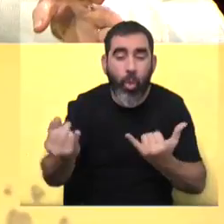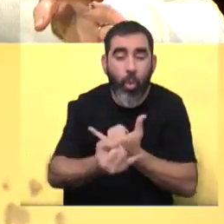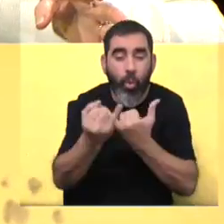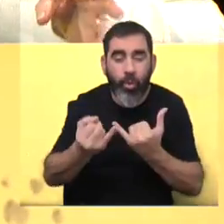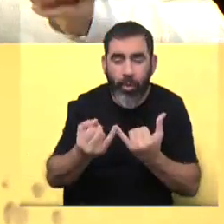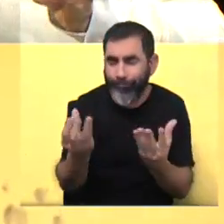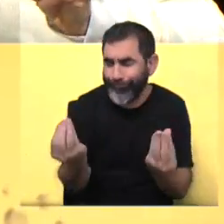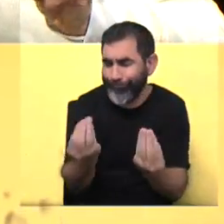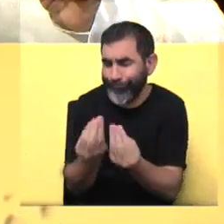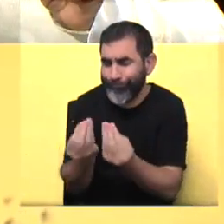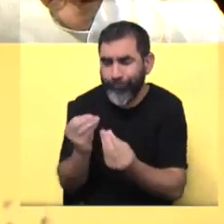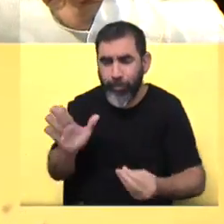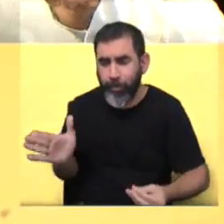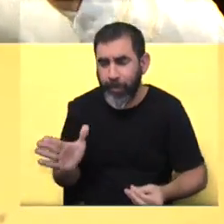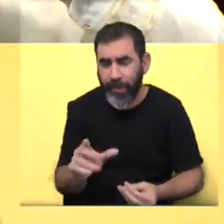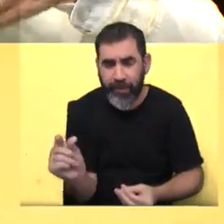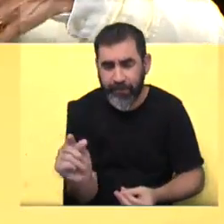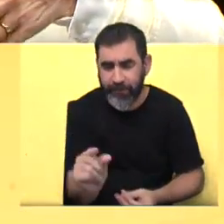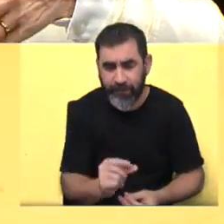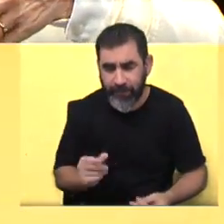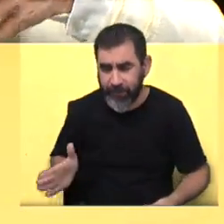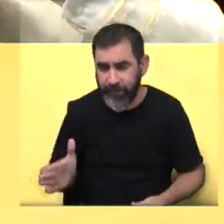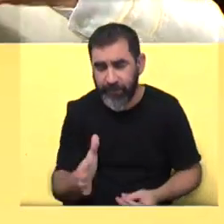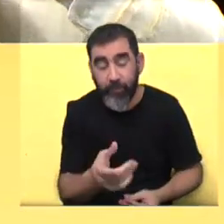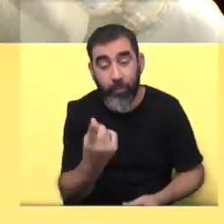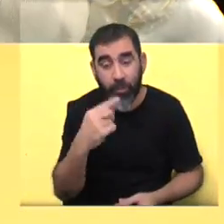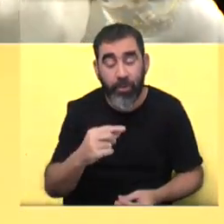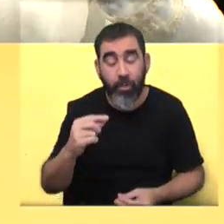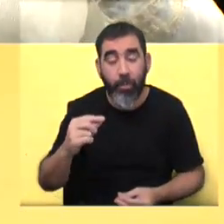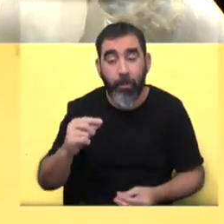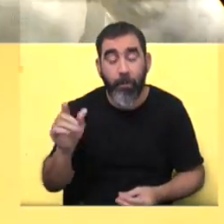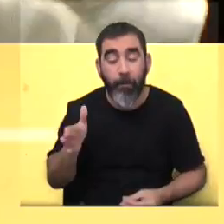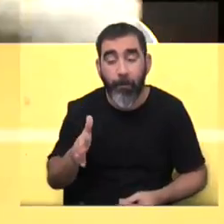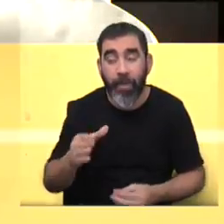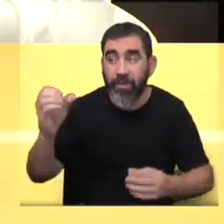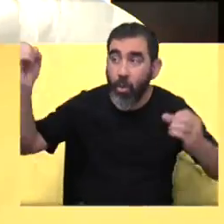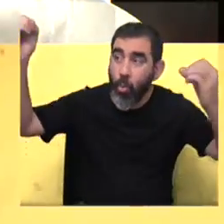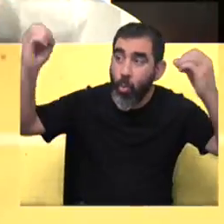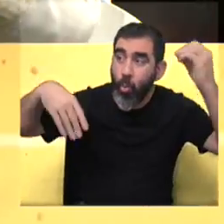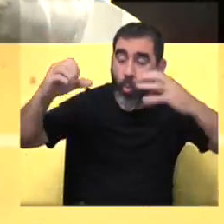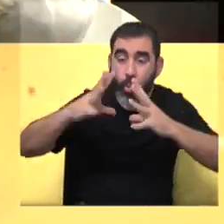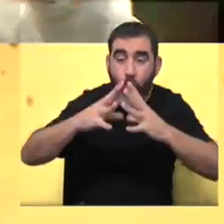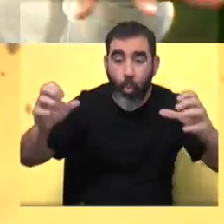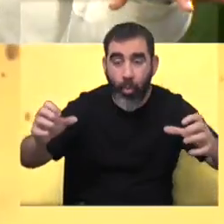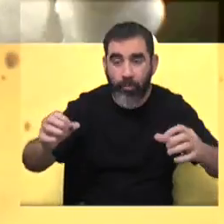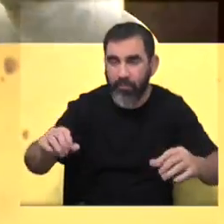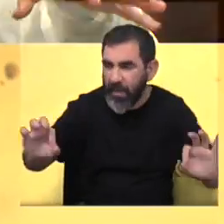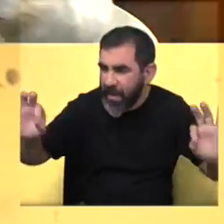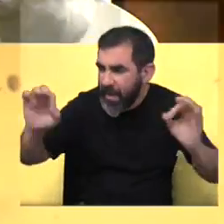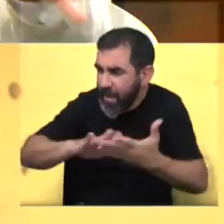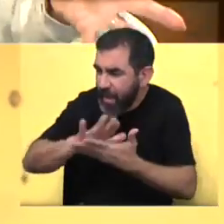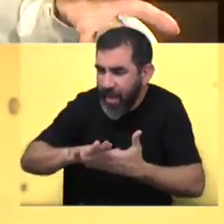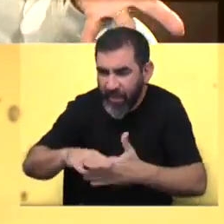llenos de pececitos pequeños. De ahí viene el dicho, los peces que vienen de las nubes. Si ahí no había nada más que